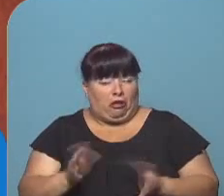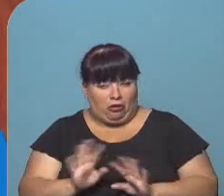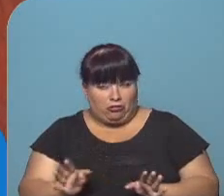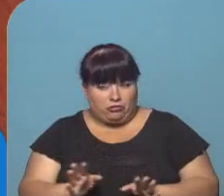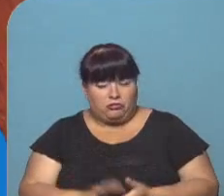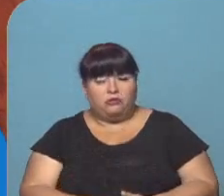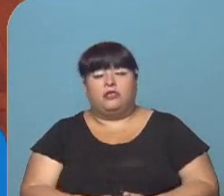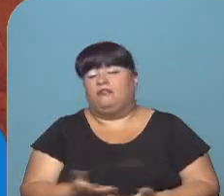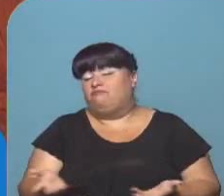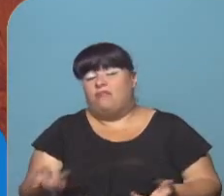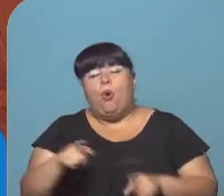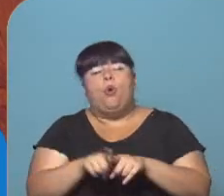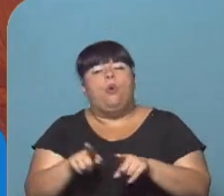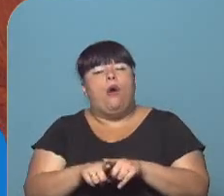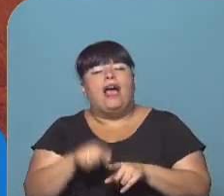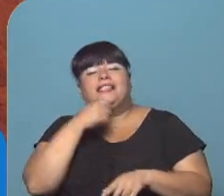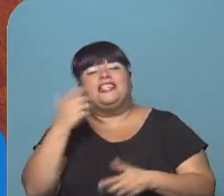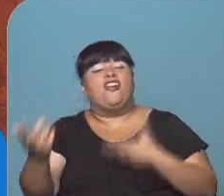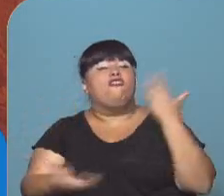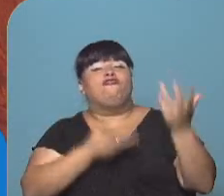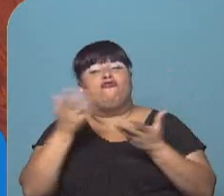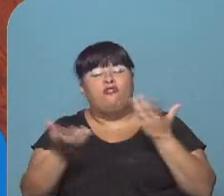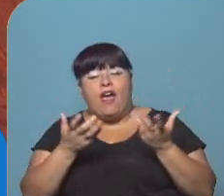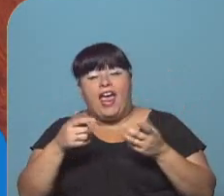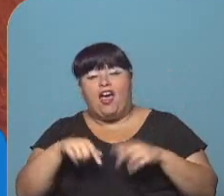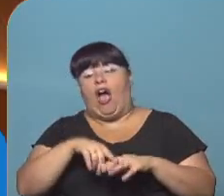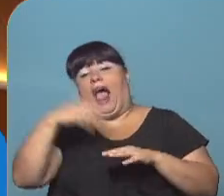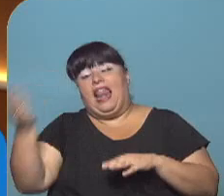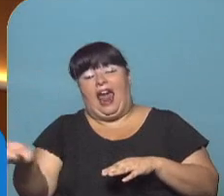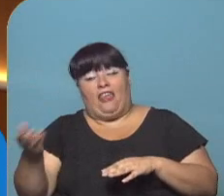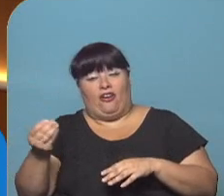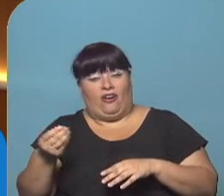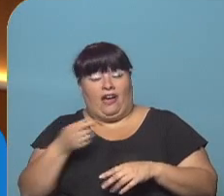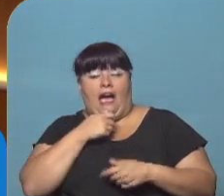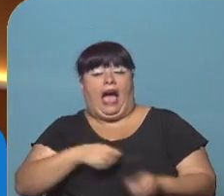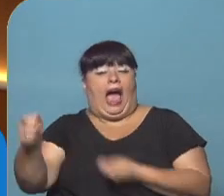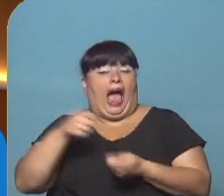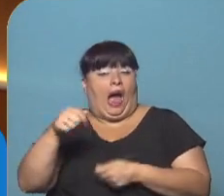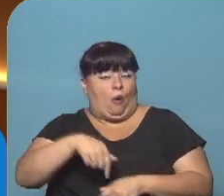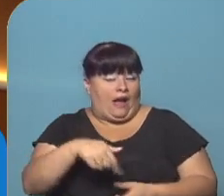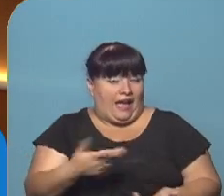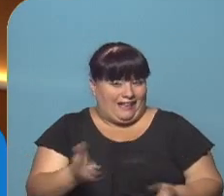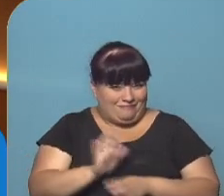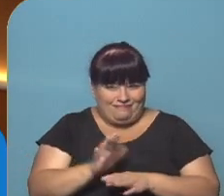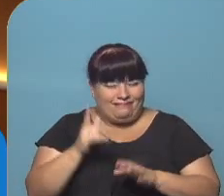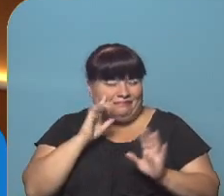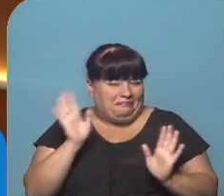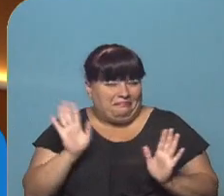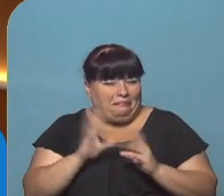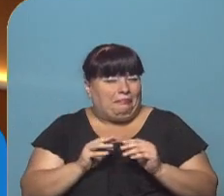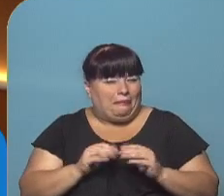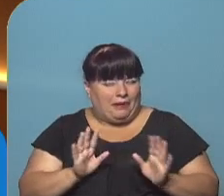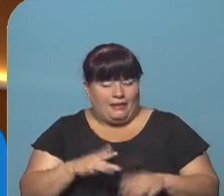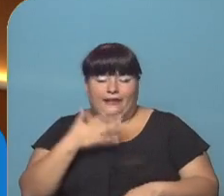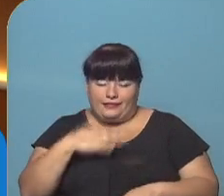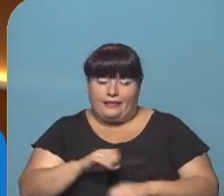función. Porque esto es como querer apagar el incendio en el estudio de al lado, echando agua en este estudio. No tiene sentido.